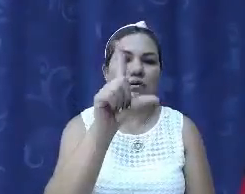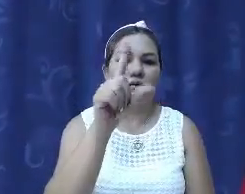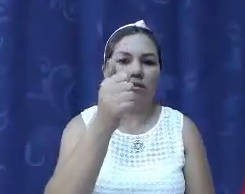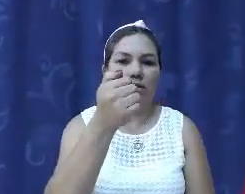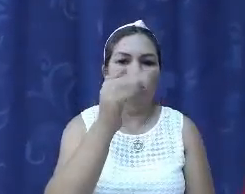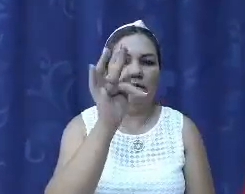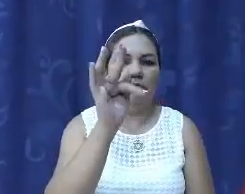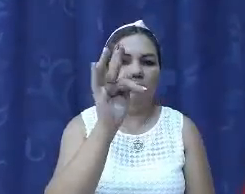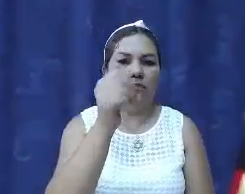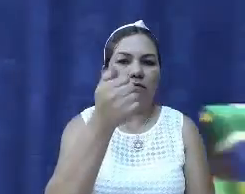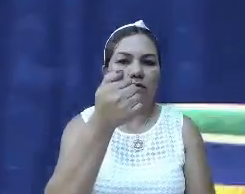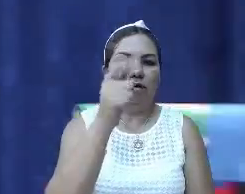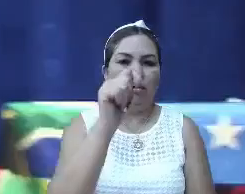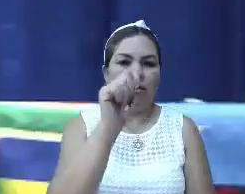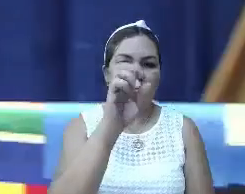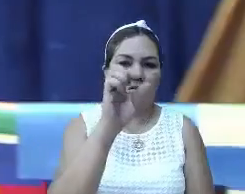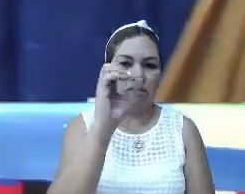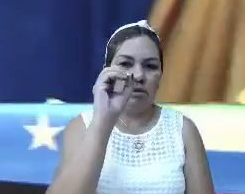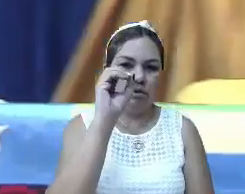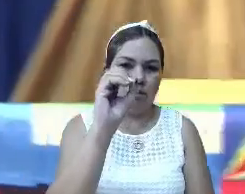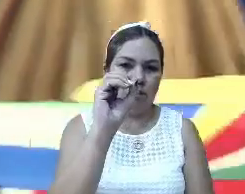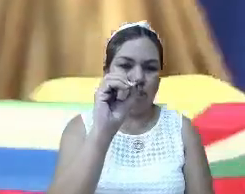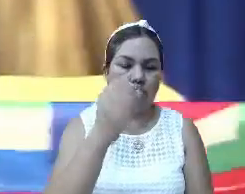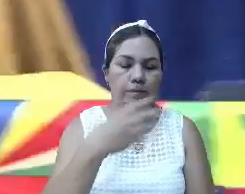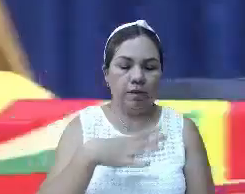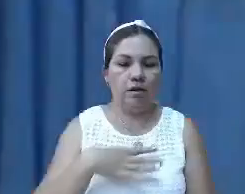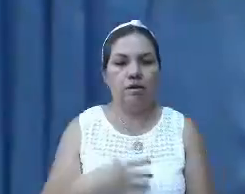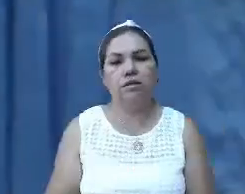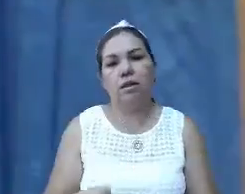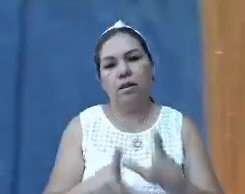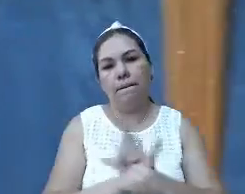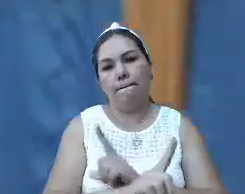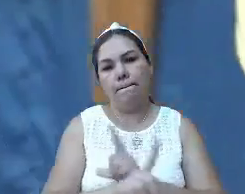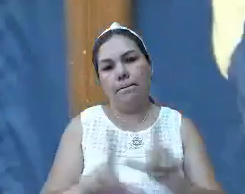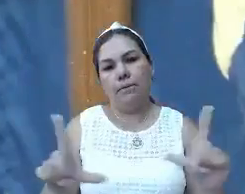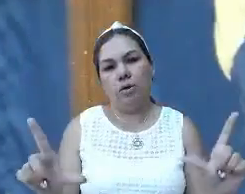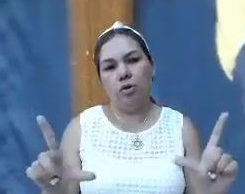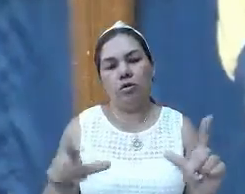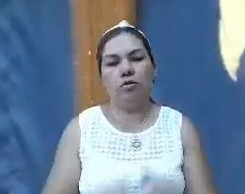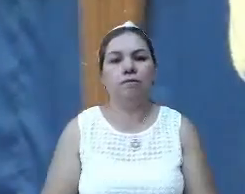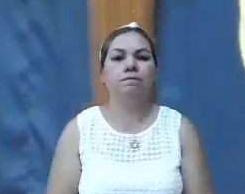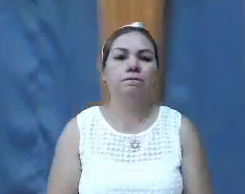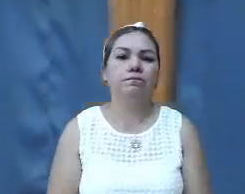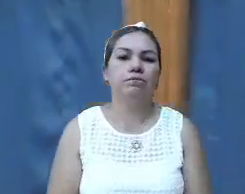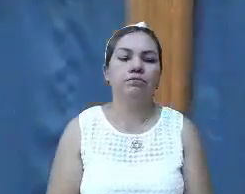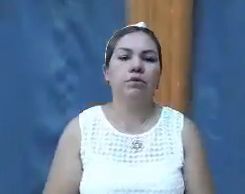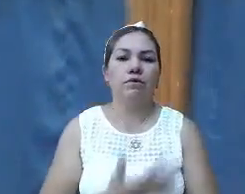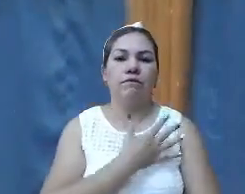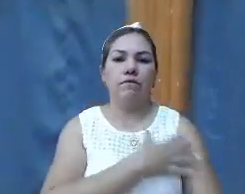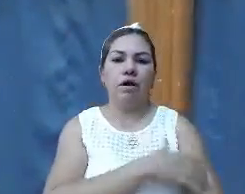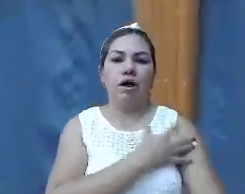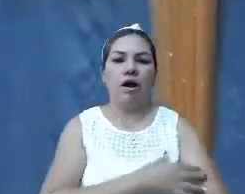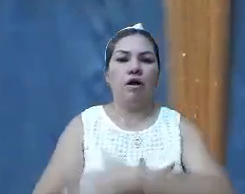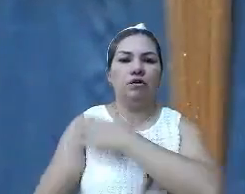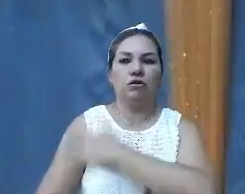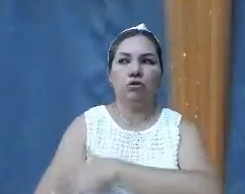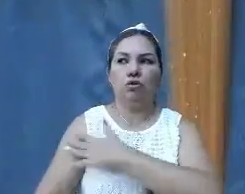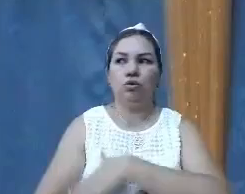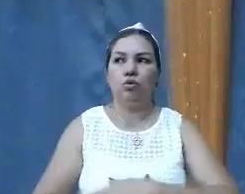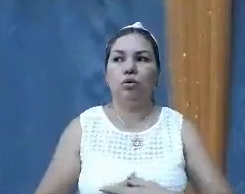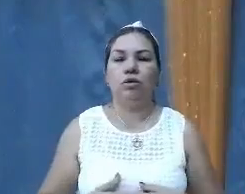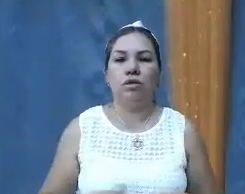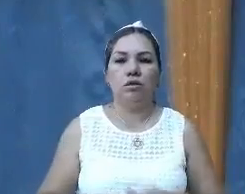Y calafateo, diga conmigo, es limpiarse, es entrar en un baño,